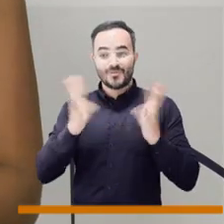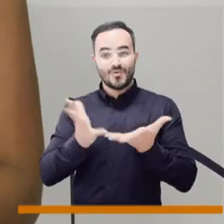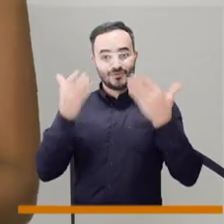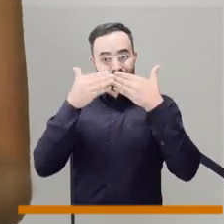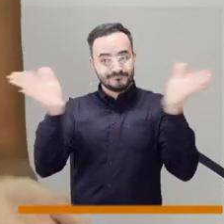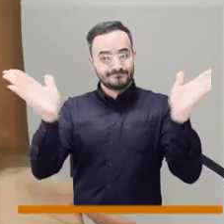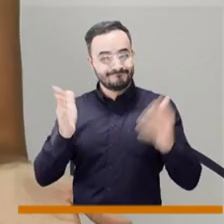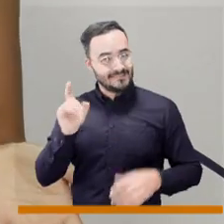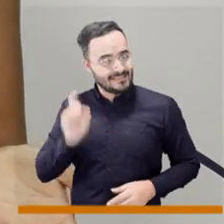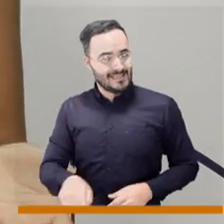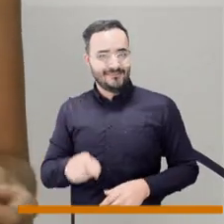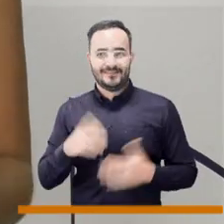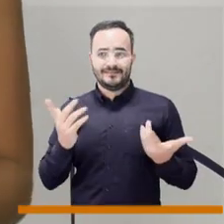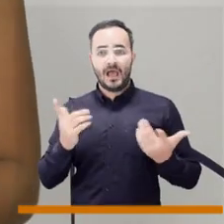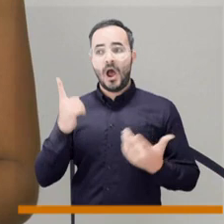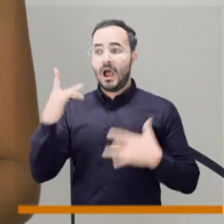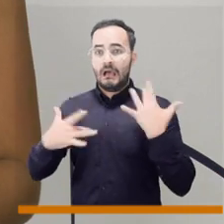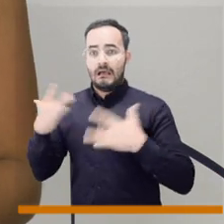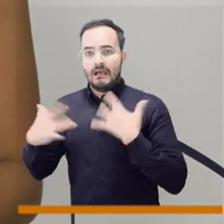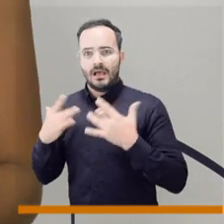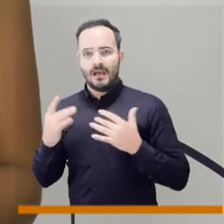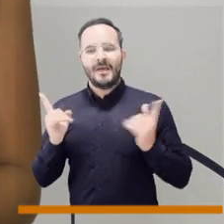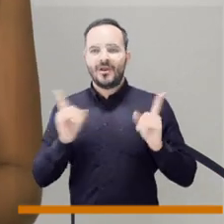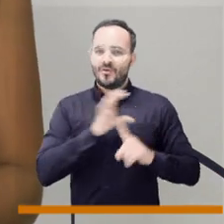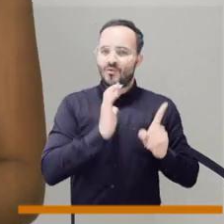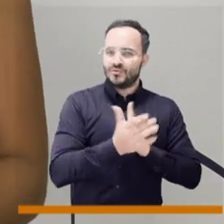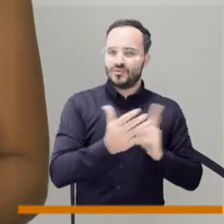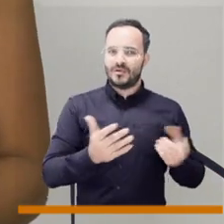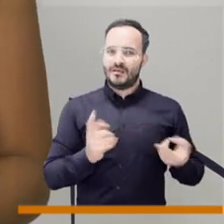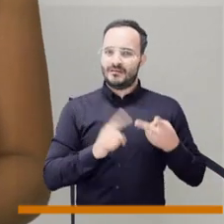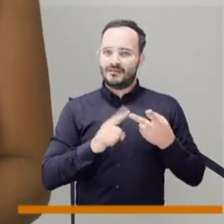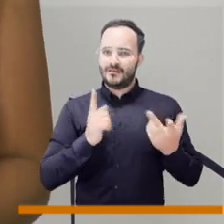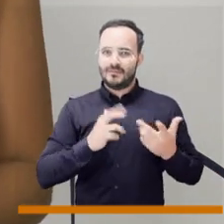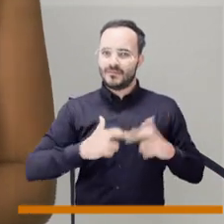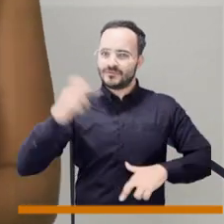debe ser, para no ser solo una ciudad de entretenimiento, sino también de